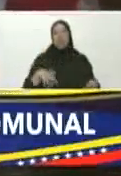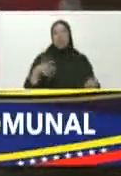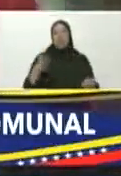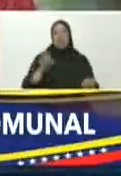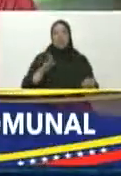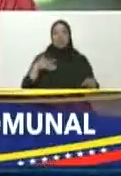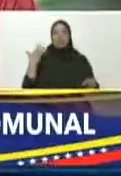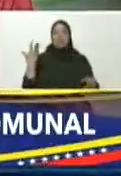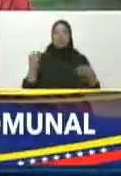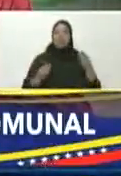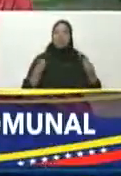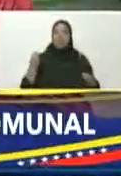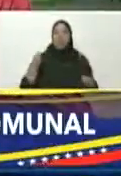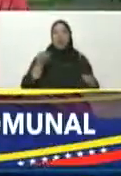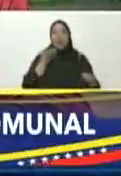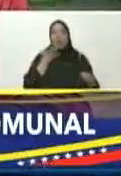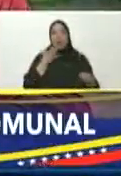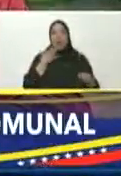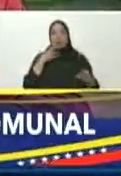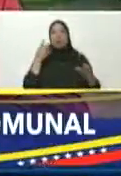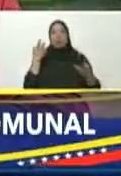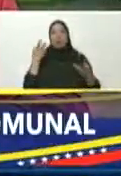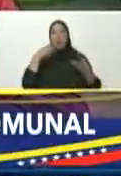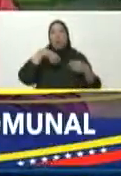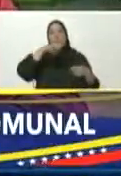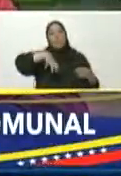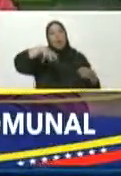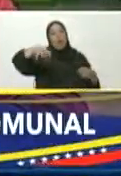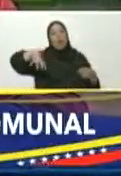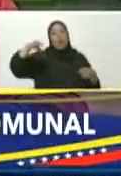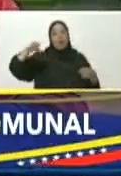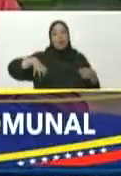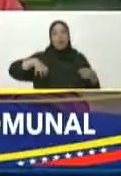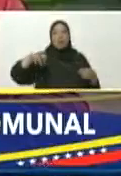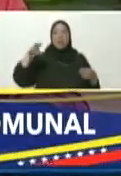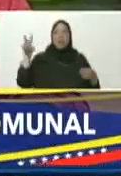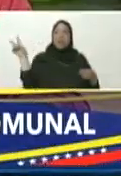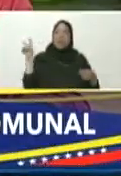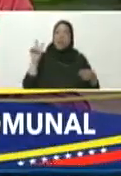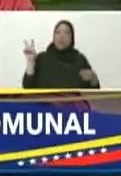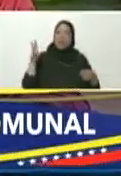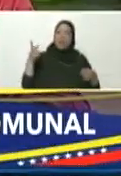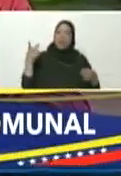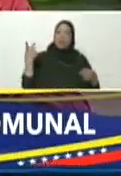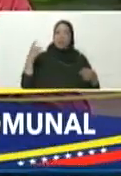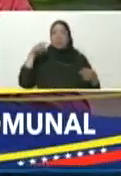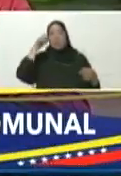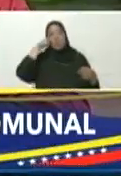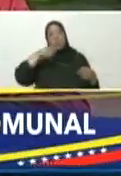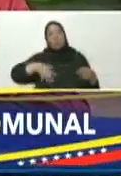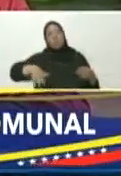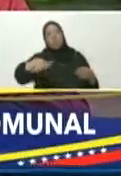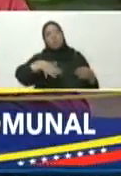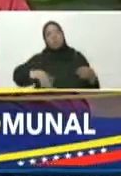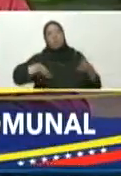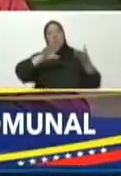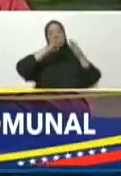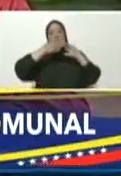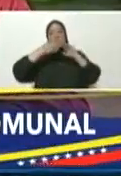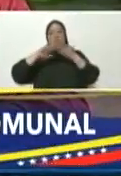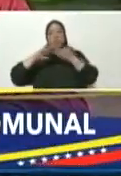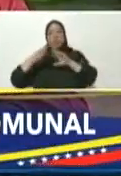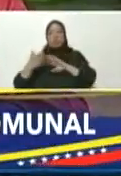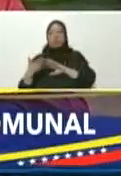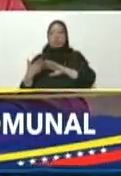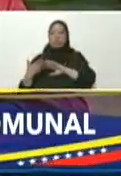pudiera tomarse de ejemplo también en muchos de los estados del país, porque de verdad es un pueblo y es una comuna comprometida. Ellos